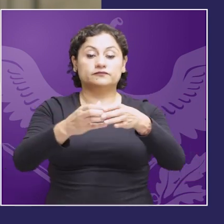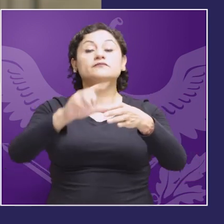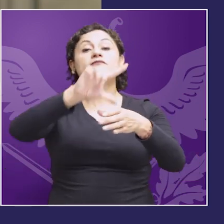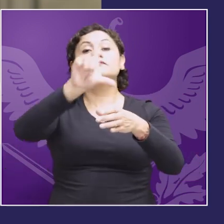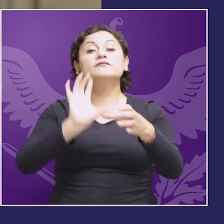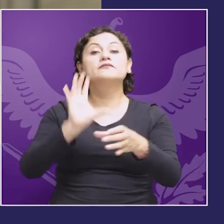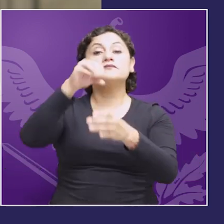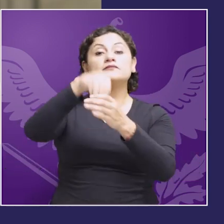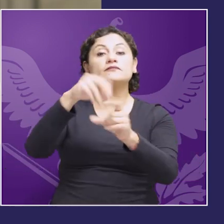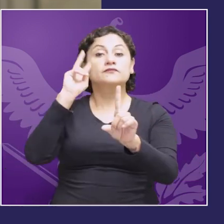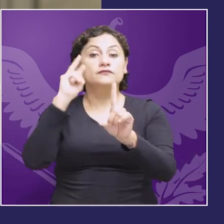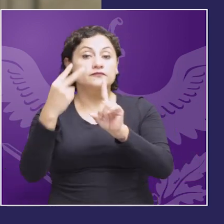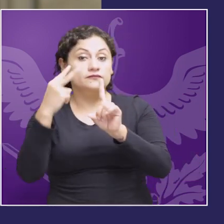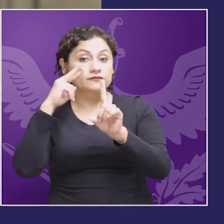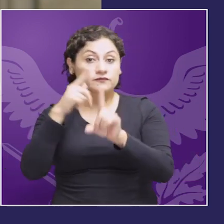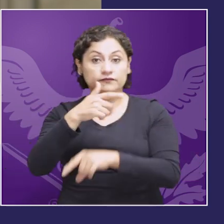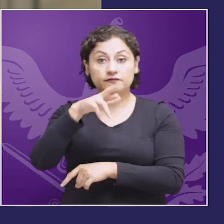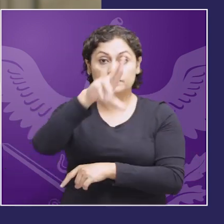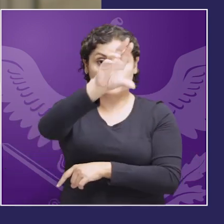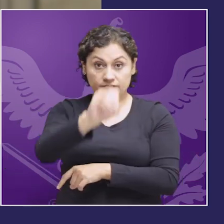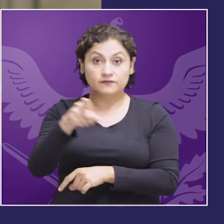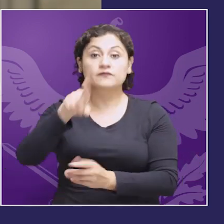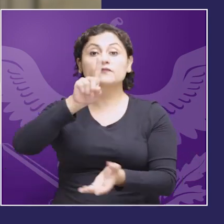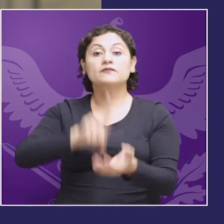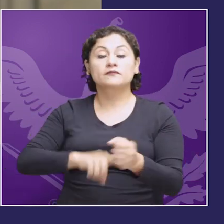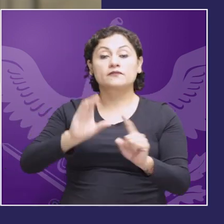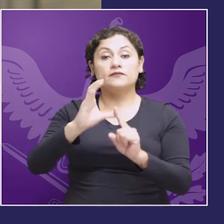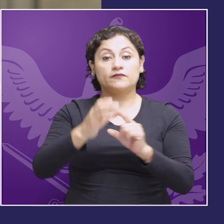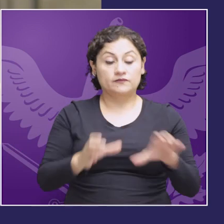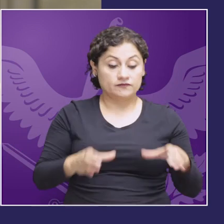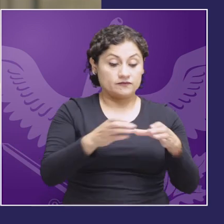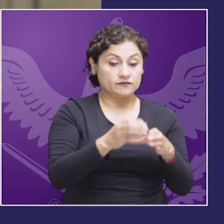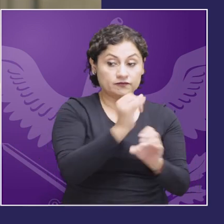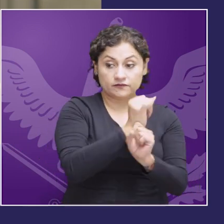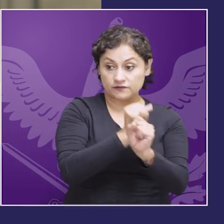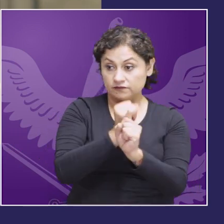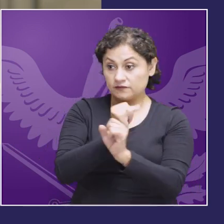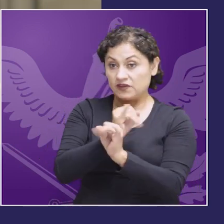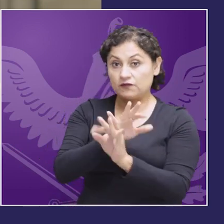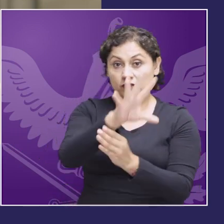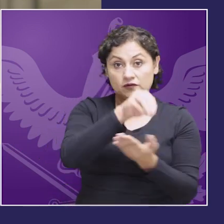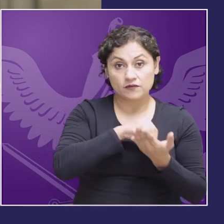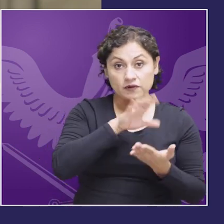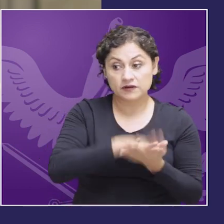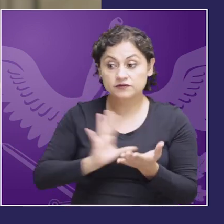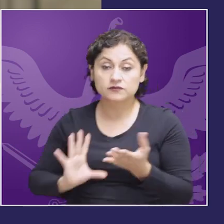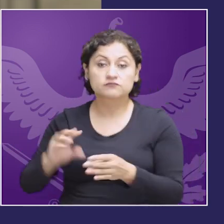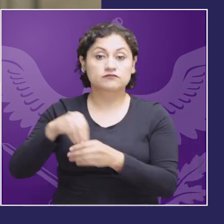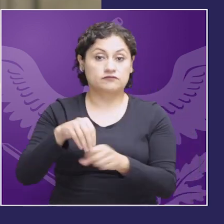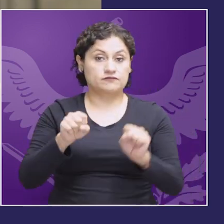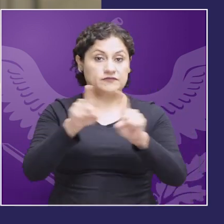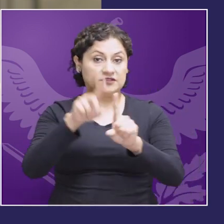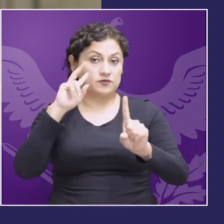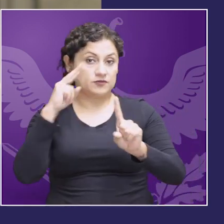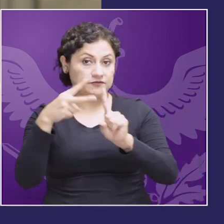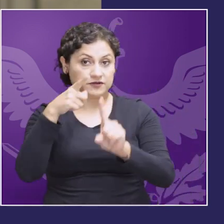una cosa fundacional, luego les mencioné la incorporación de la perspectiva de género. El tercer eje en el cual ha trabajado la Comisión son herramientas para